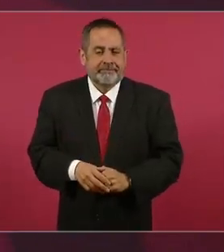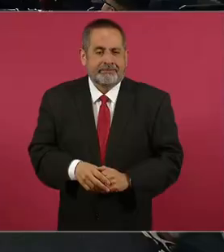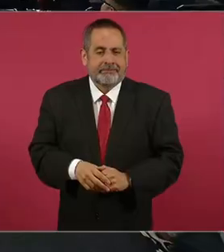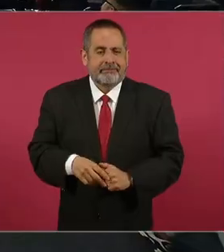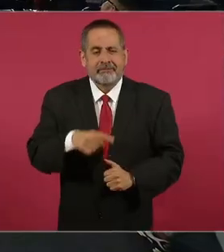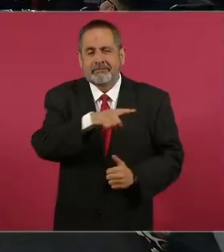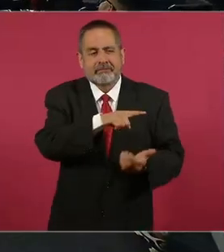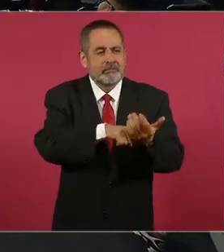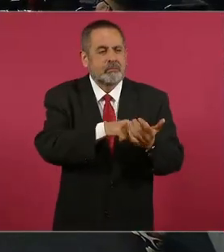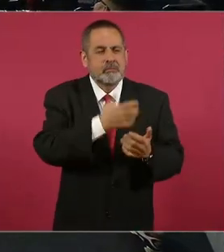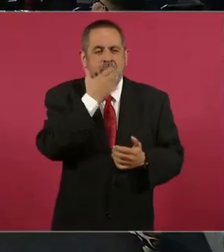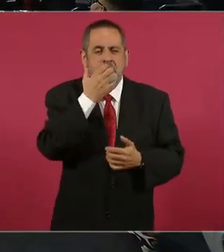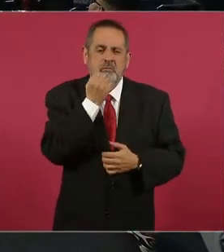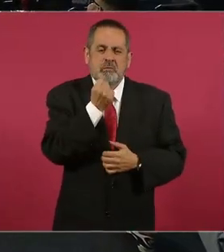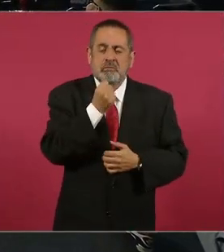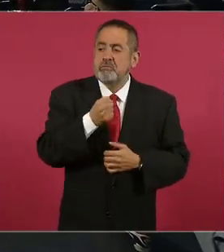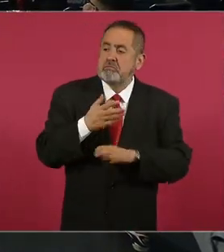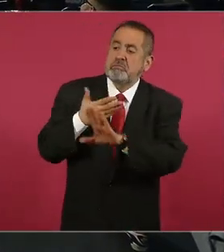su brazo derecho.